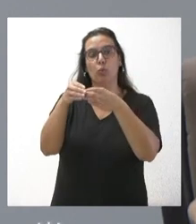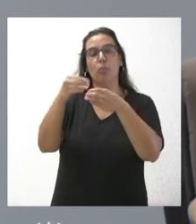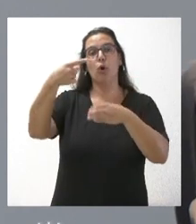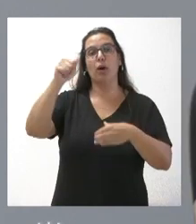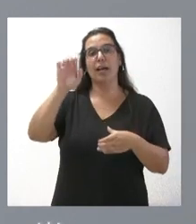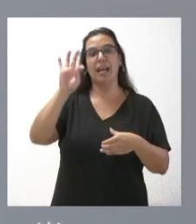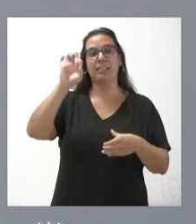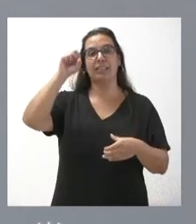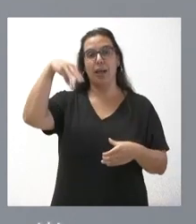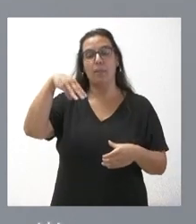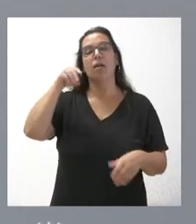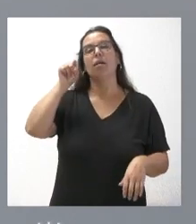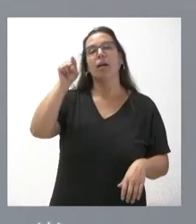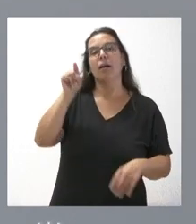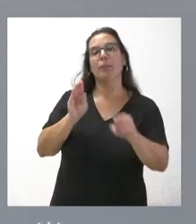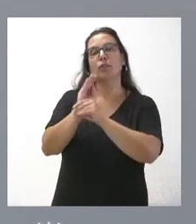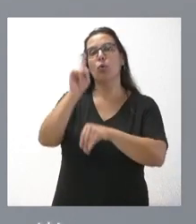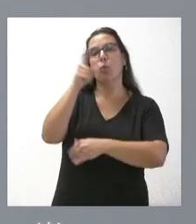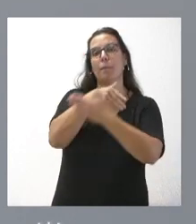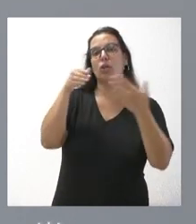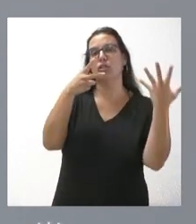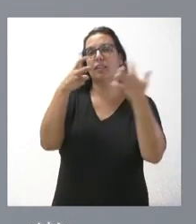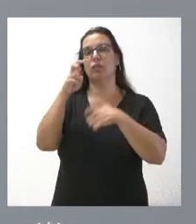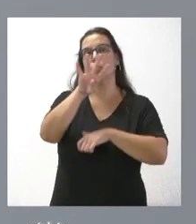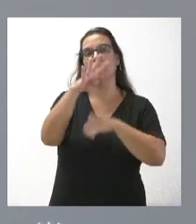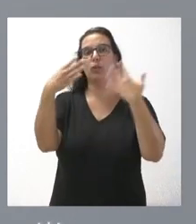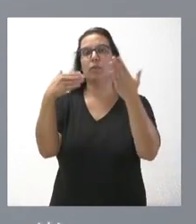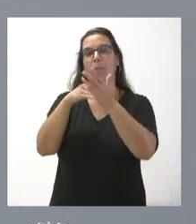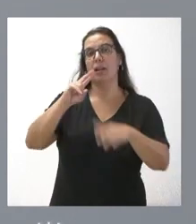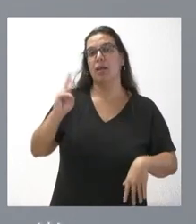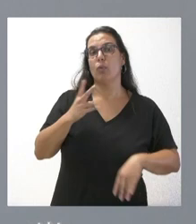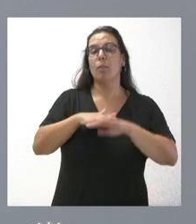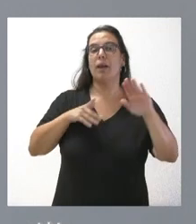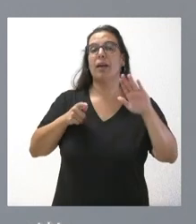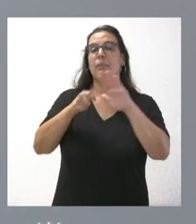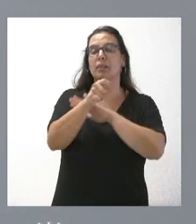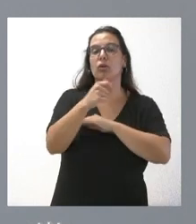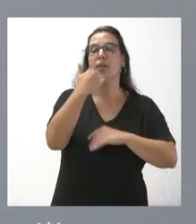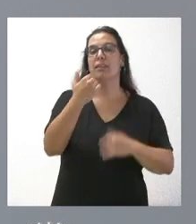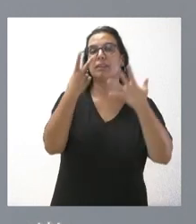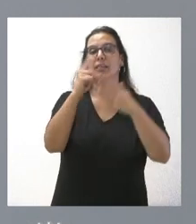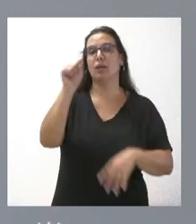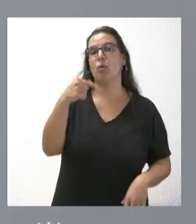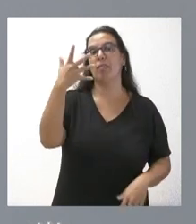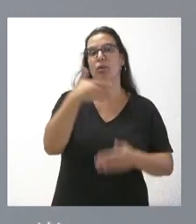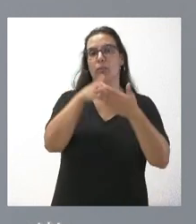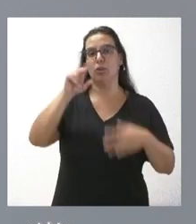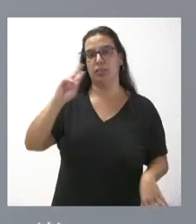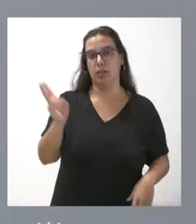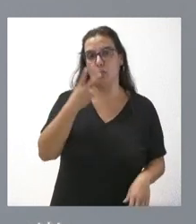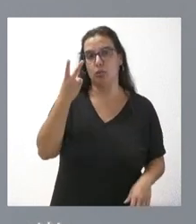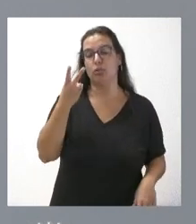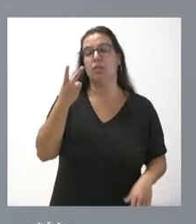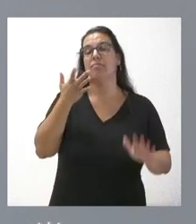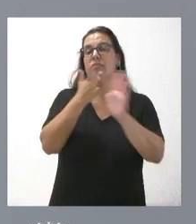que va a recibir una inversión de 1.749.000 euros para una inversión de casi 7,5 millones de euros. Es